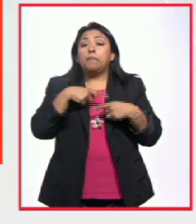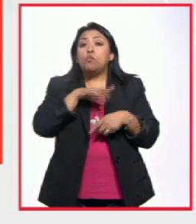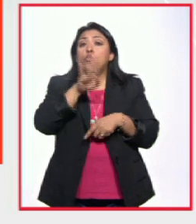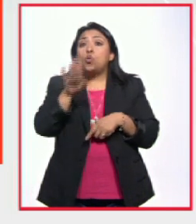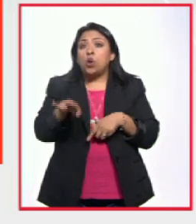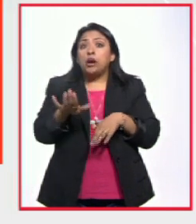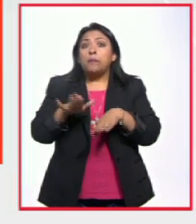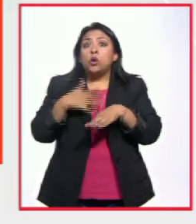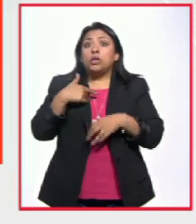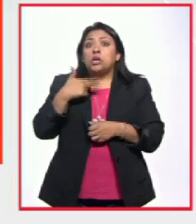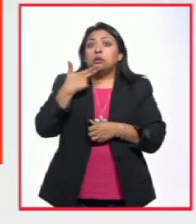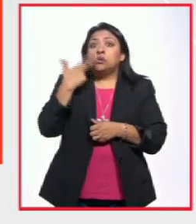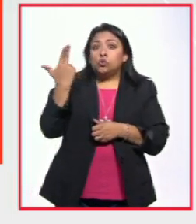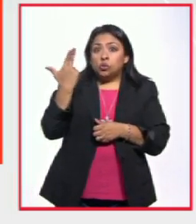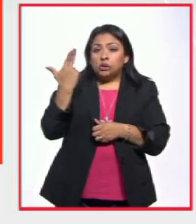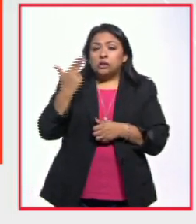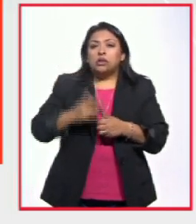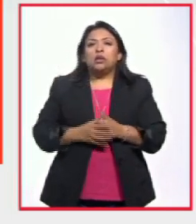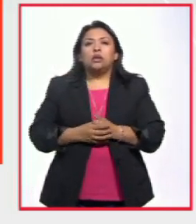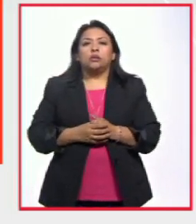muere por este motivo.